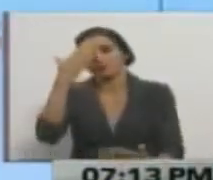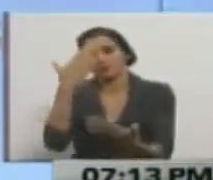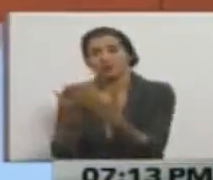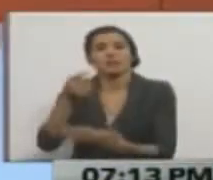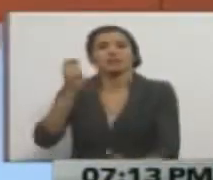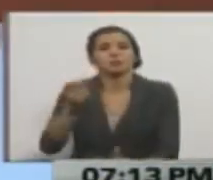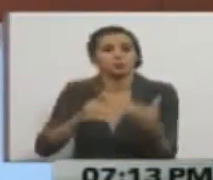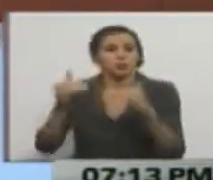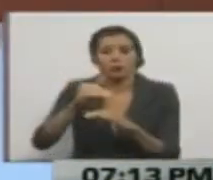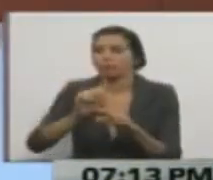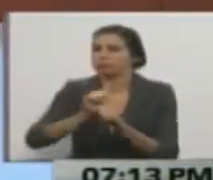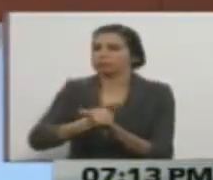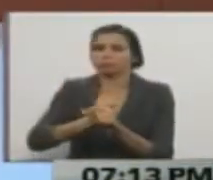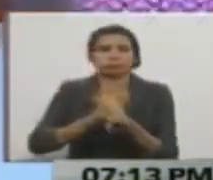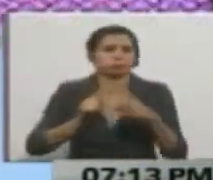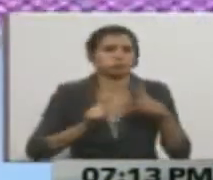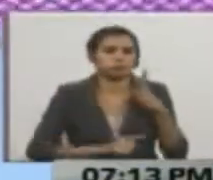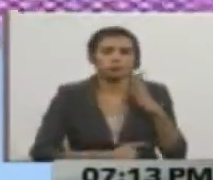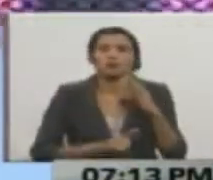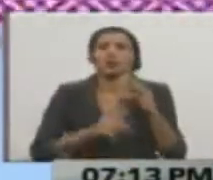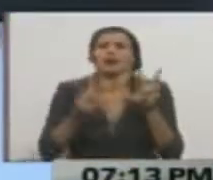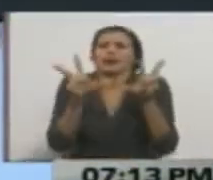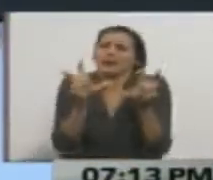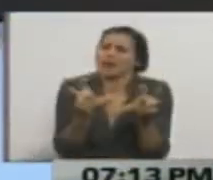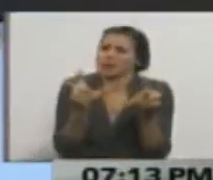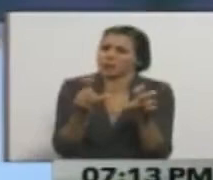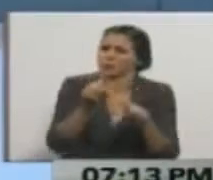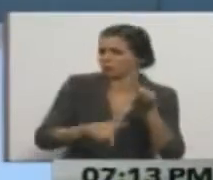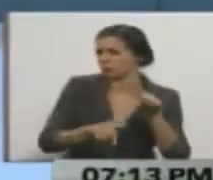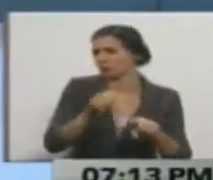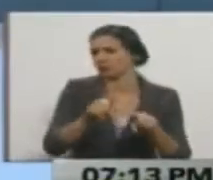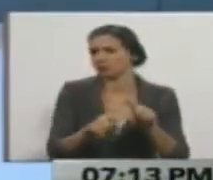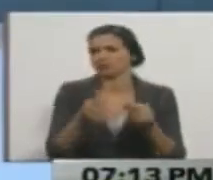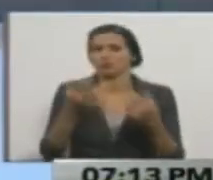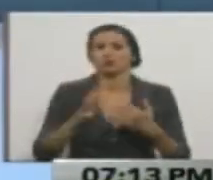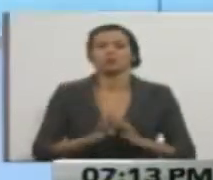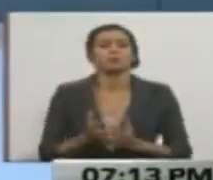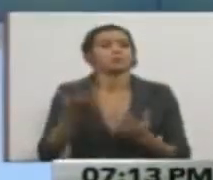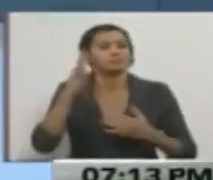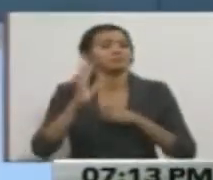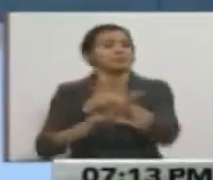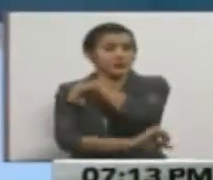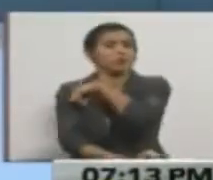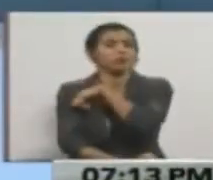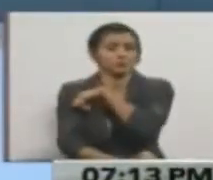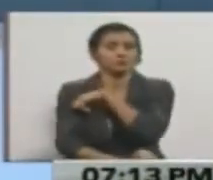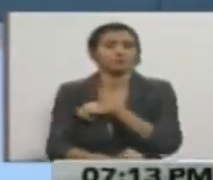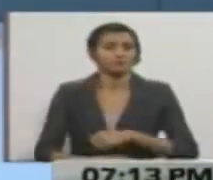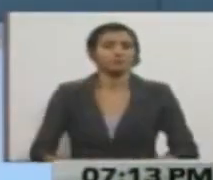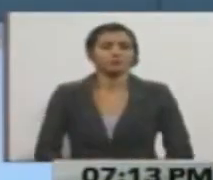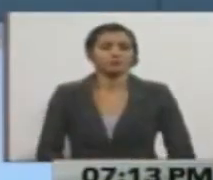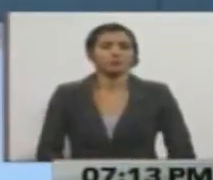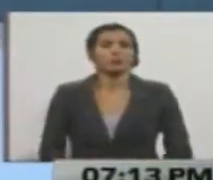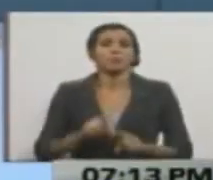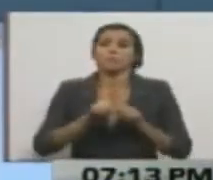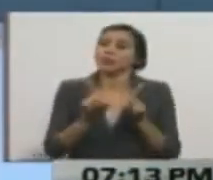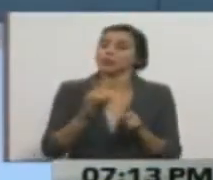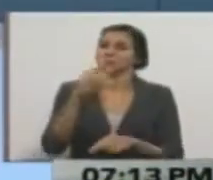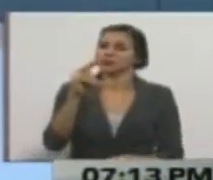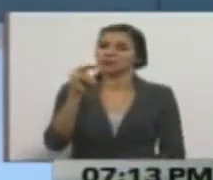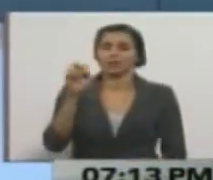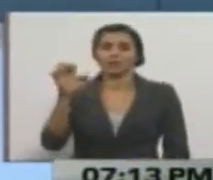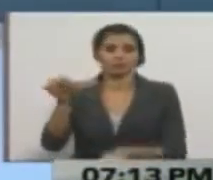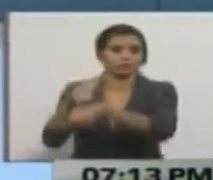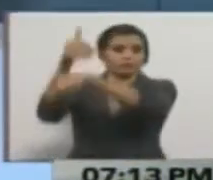las irregularidades y hechos de presunto fraude. Sin embargo, el Poder Electoral